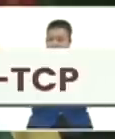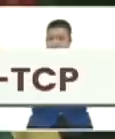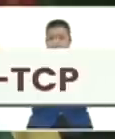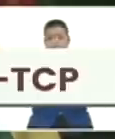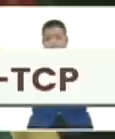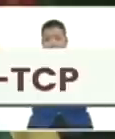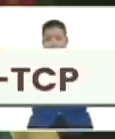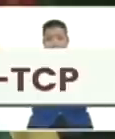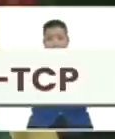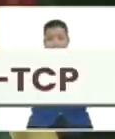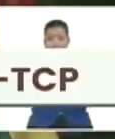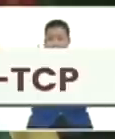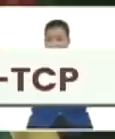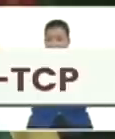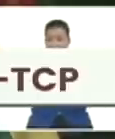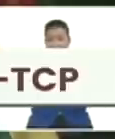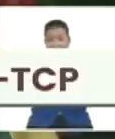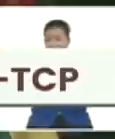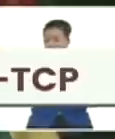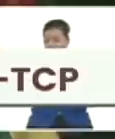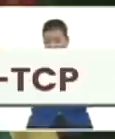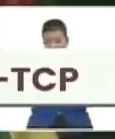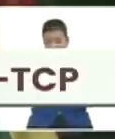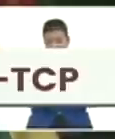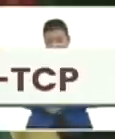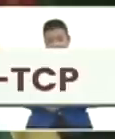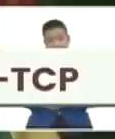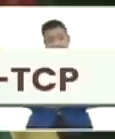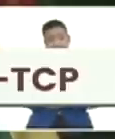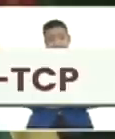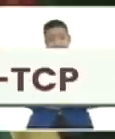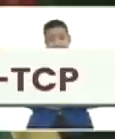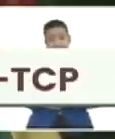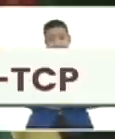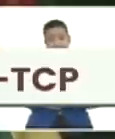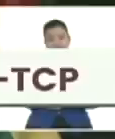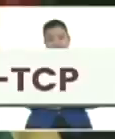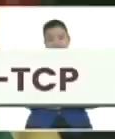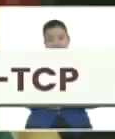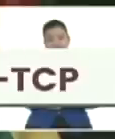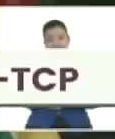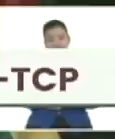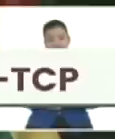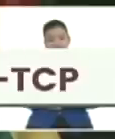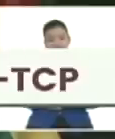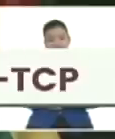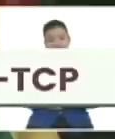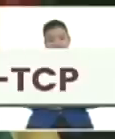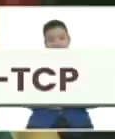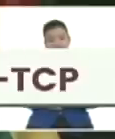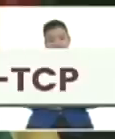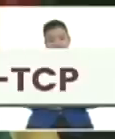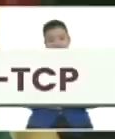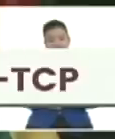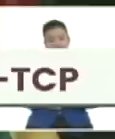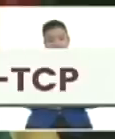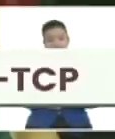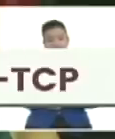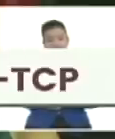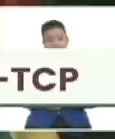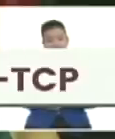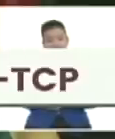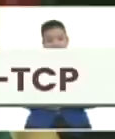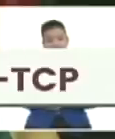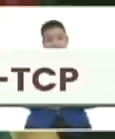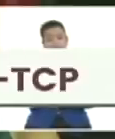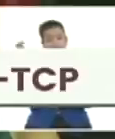hemisferio, como se lo plantea la próxima cumbre de las Américas. Nunca como ahora, tan vigente la